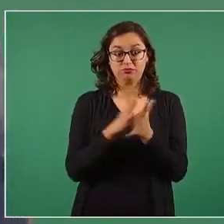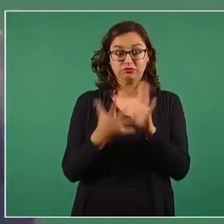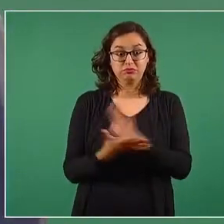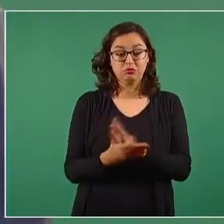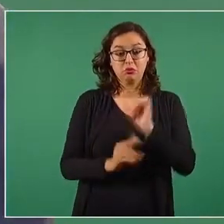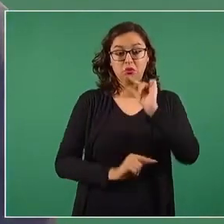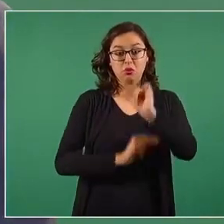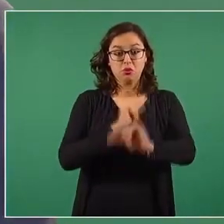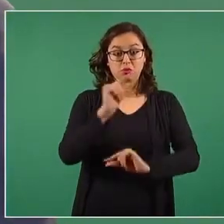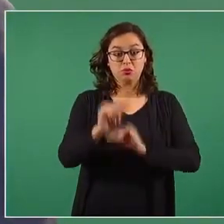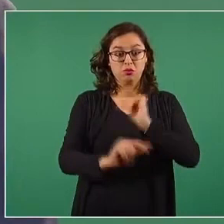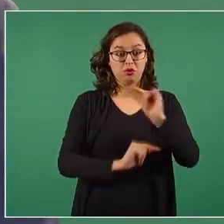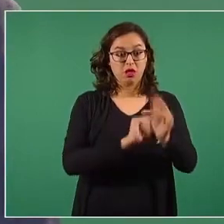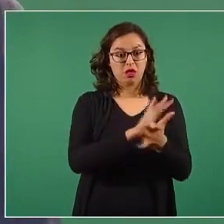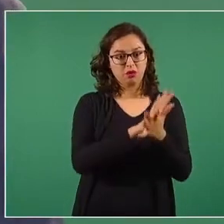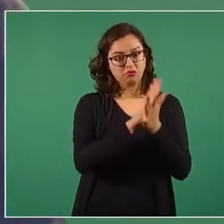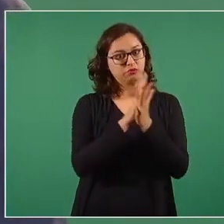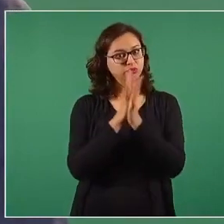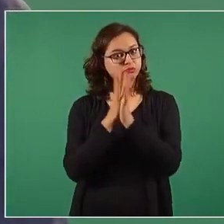revertirse por completo